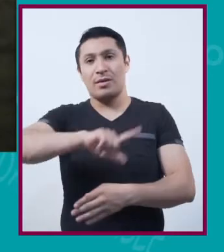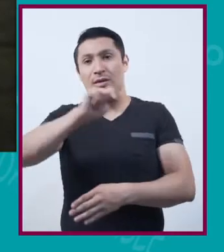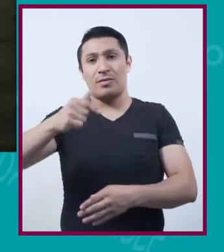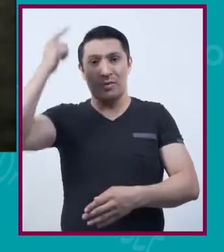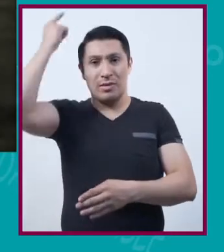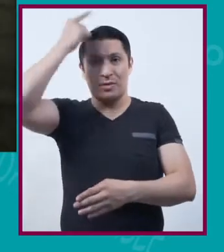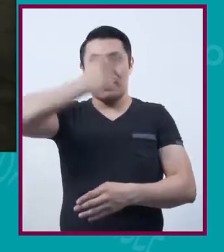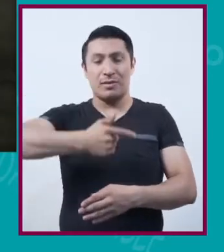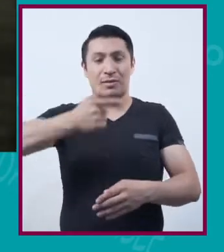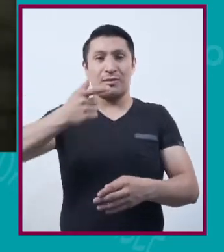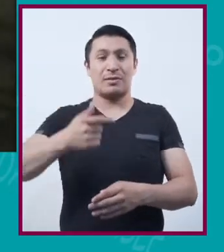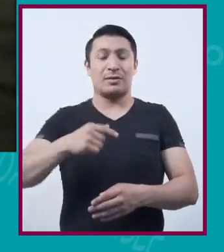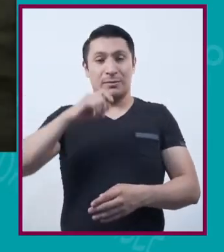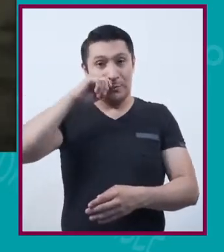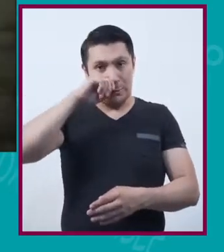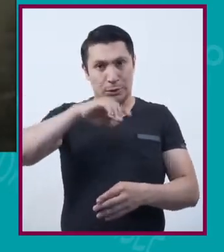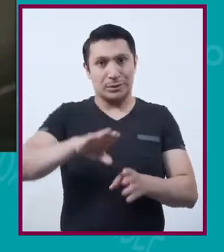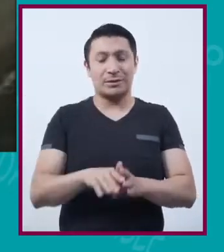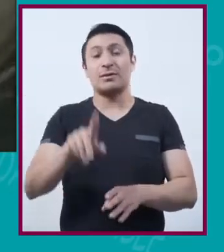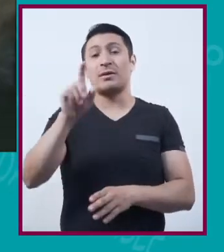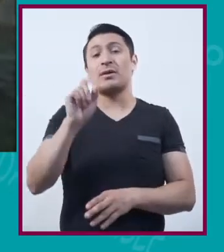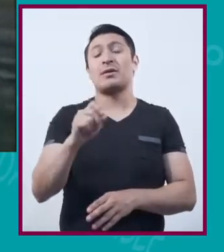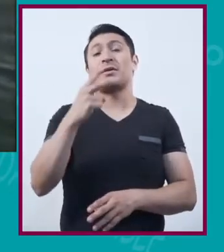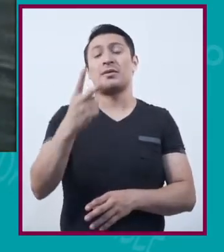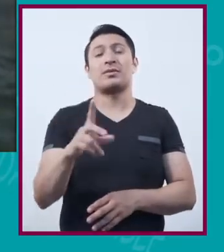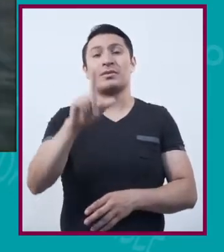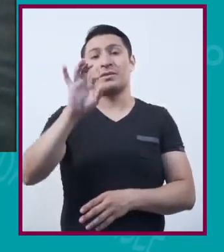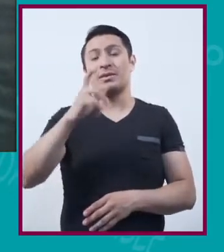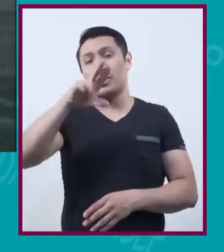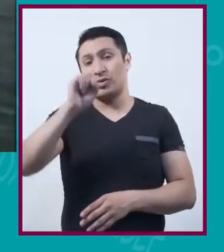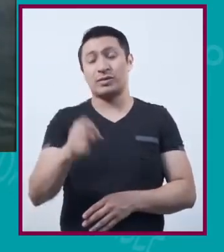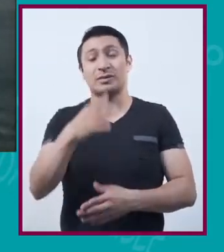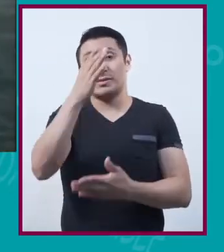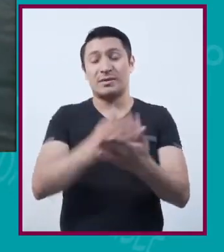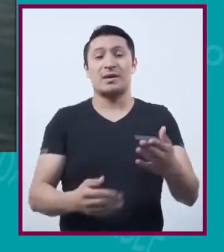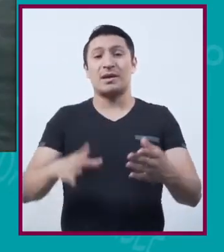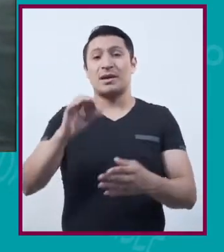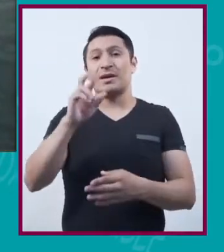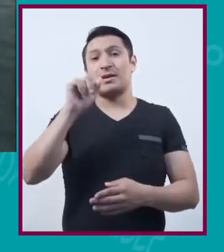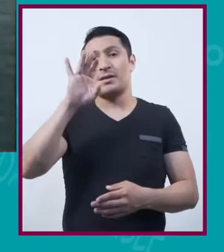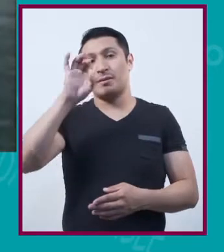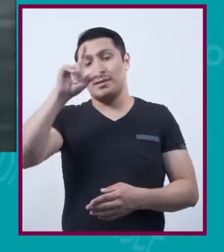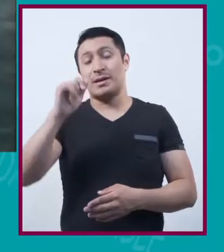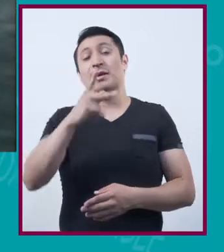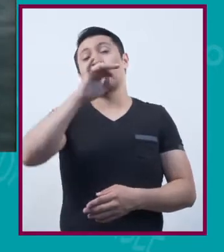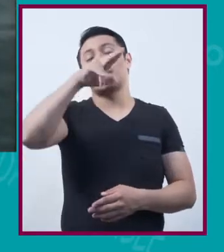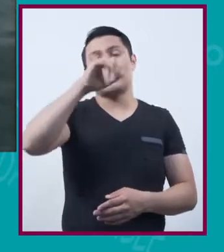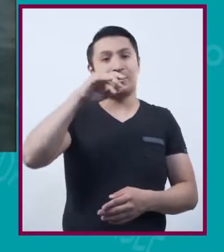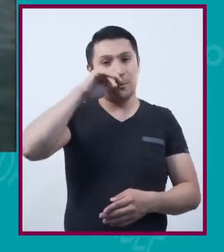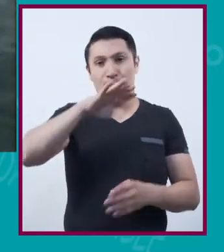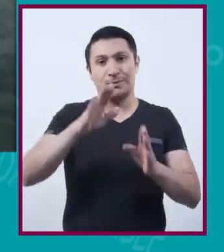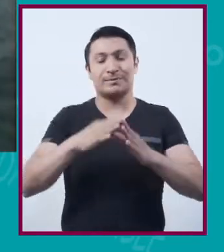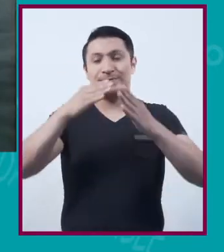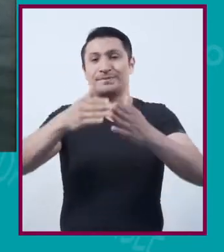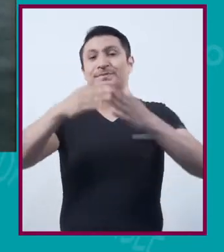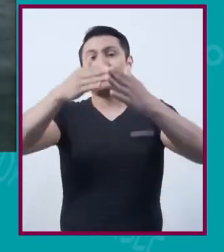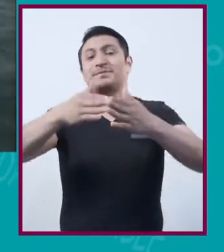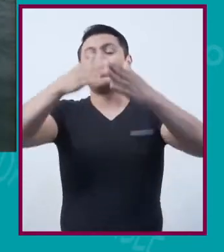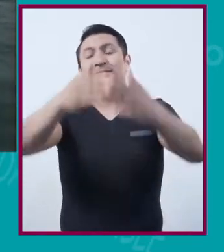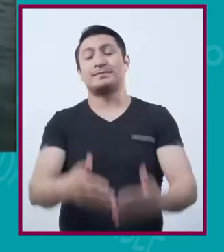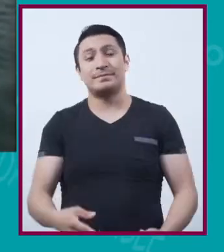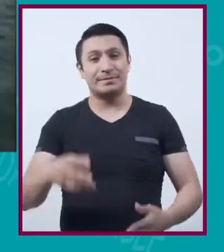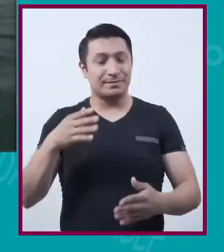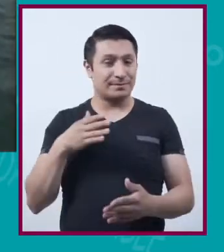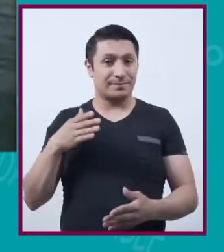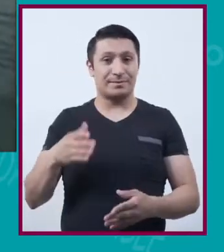horas después de medianoche andarían 90 millas, que son 22 leguas y media. Y porque la carabela Pinta era más velera e